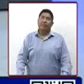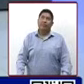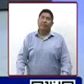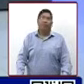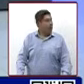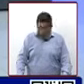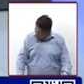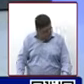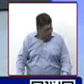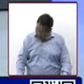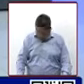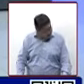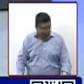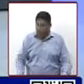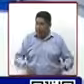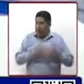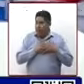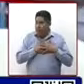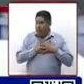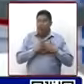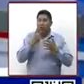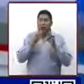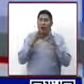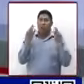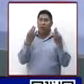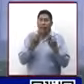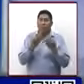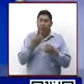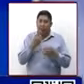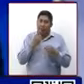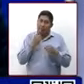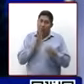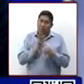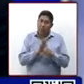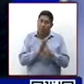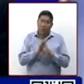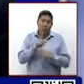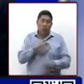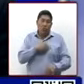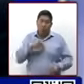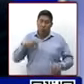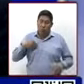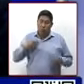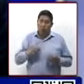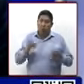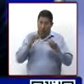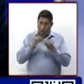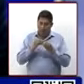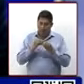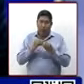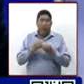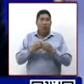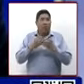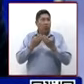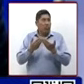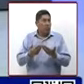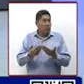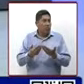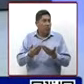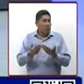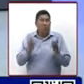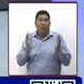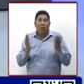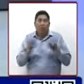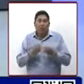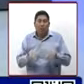Qué dolor, ¿no? Ahí se ve cuando una familia está comprometida con su mascota, es un miembro más. Exacto. Es por eso que duele tanto como perder un hijo.